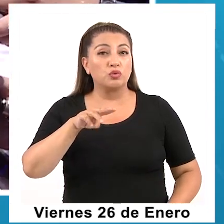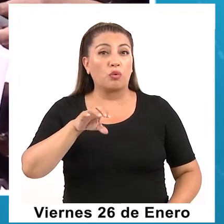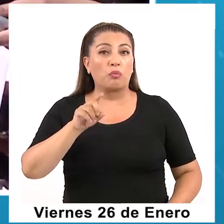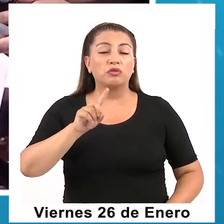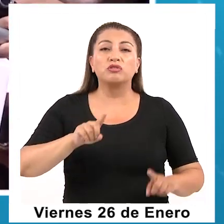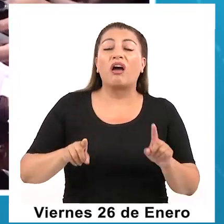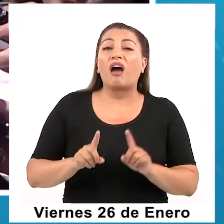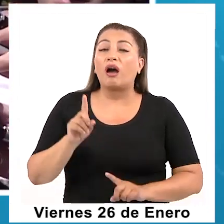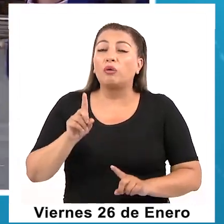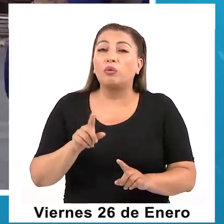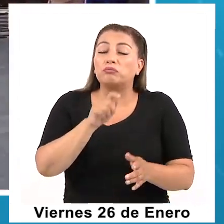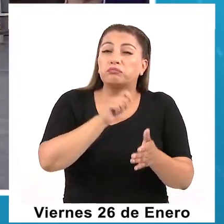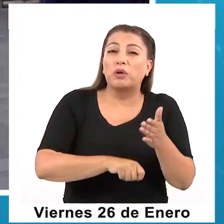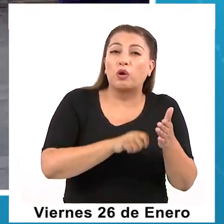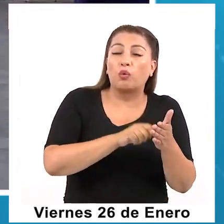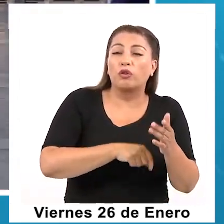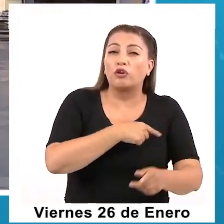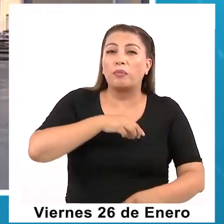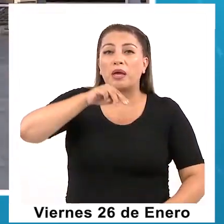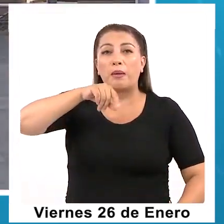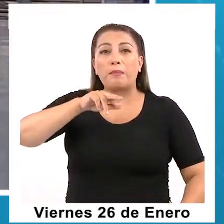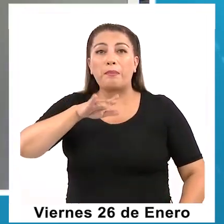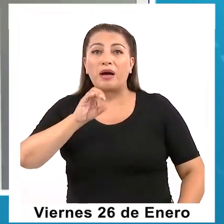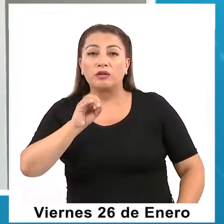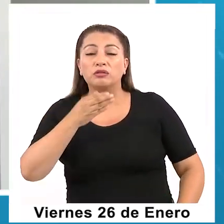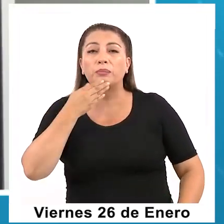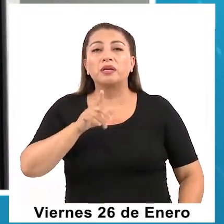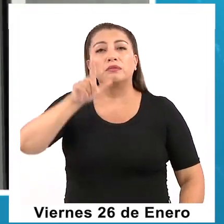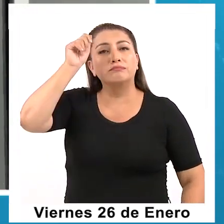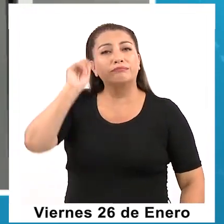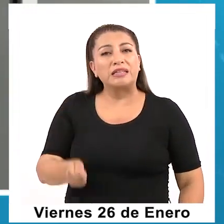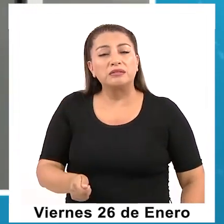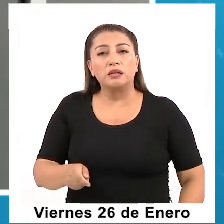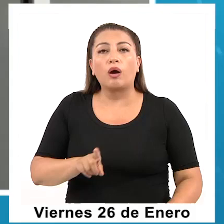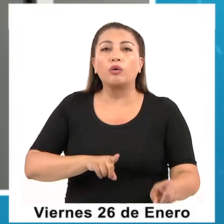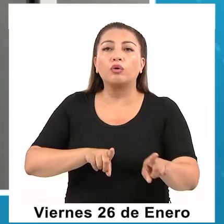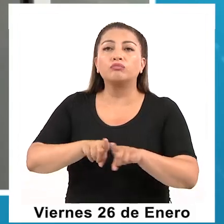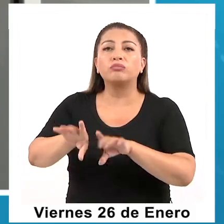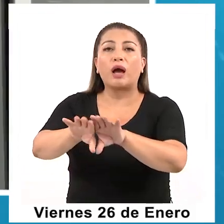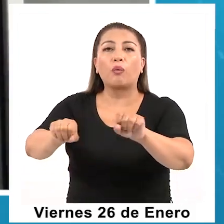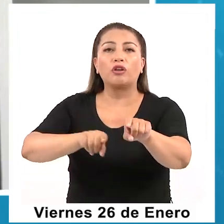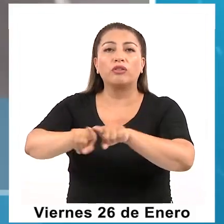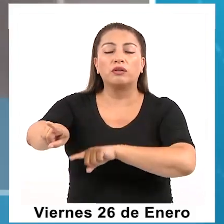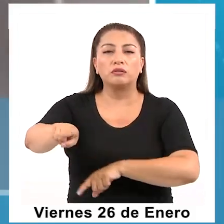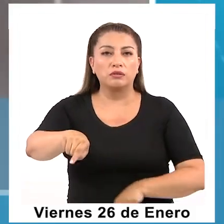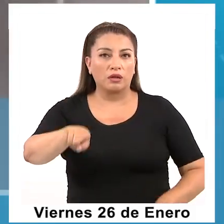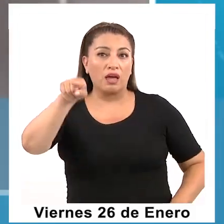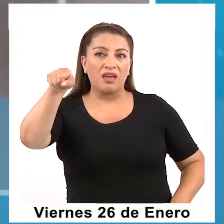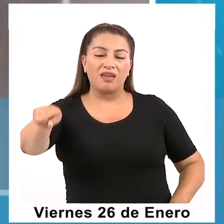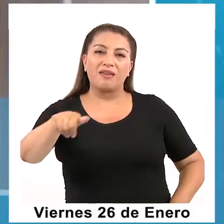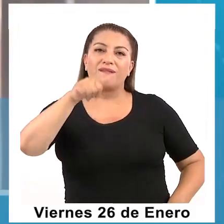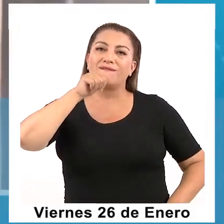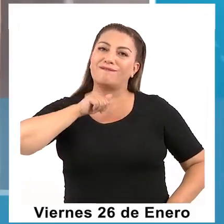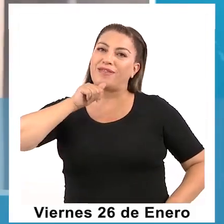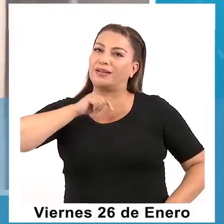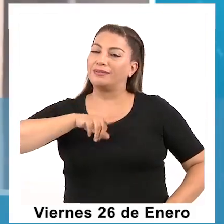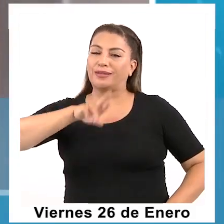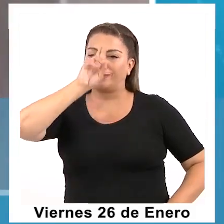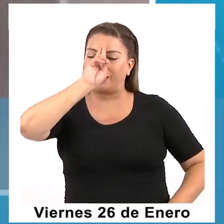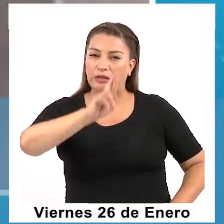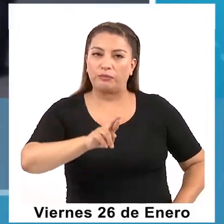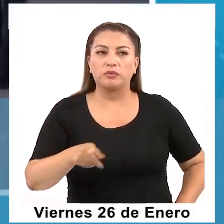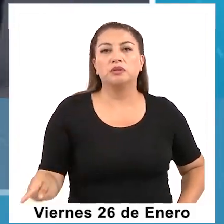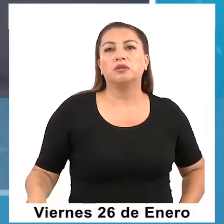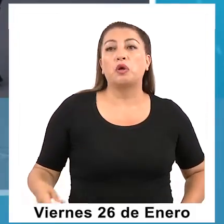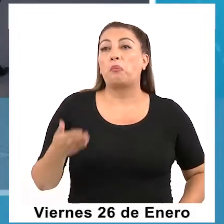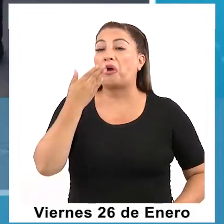convenio marco, lo hacen a través en el fondo de licitación o trato directo. Y en Y este ella caso no respetó. no respetó, prefirió hacer